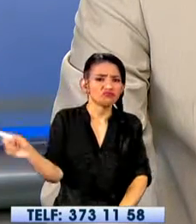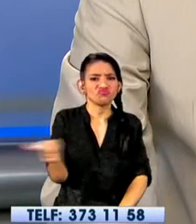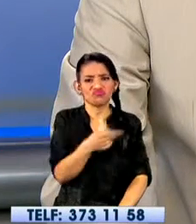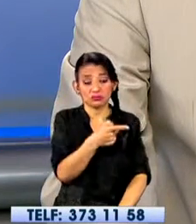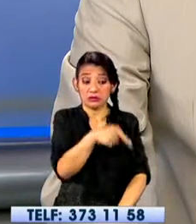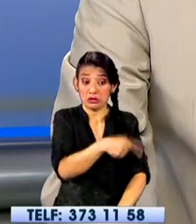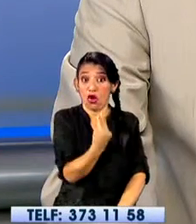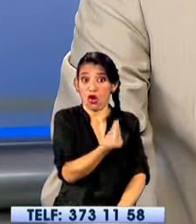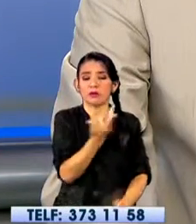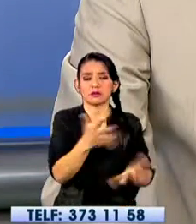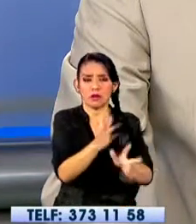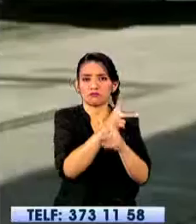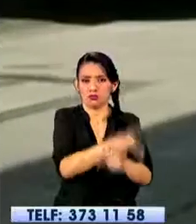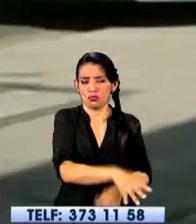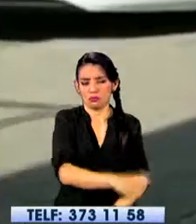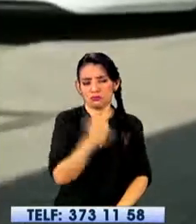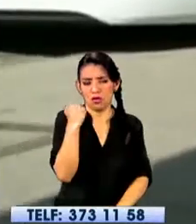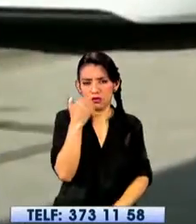medidas cautelares.